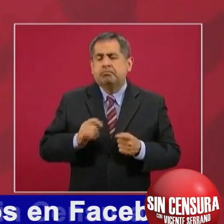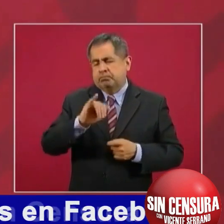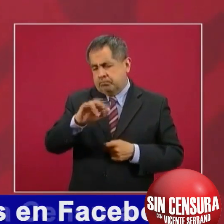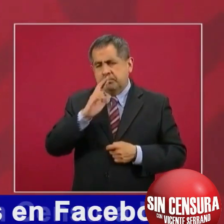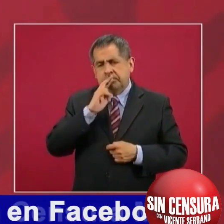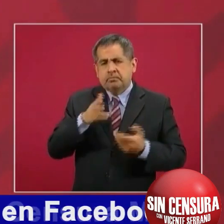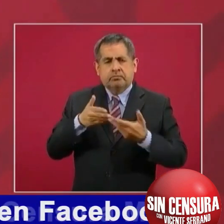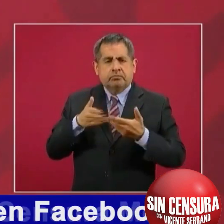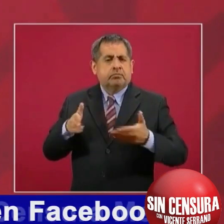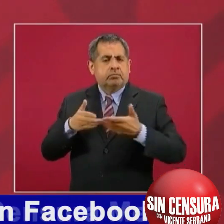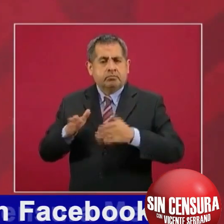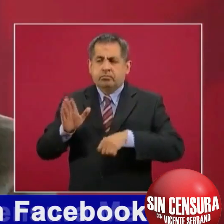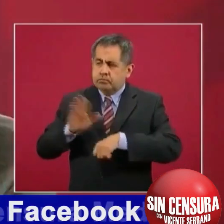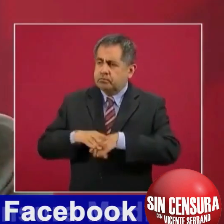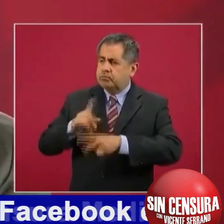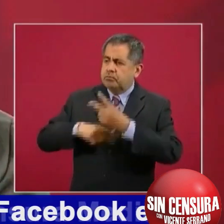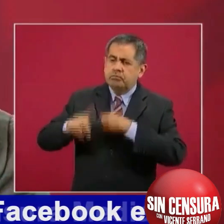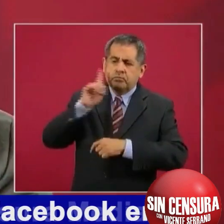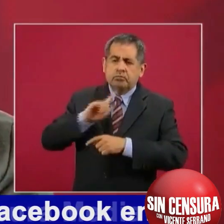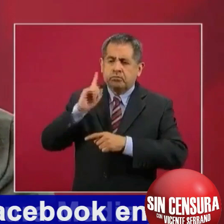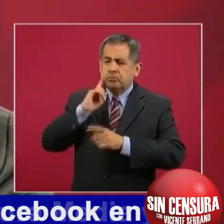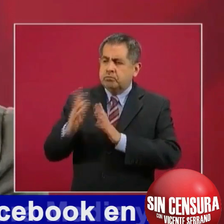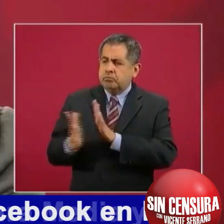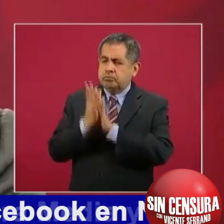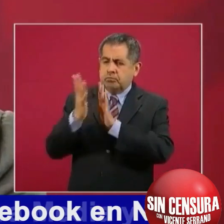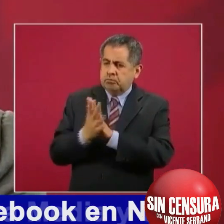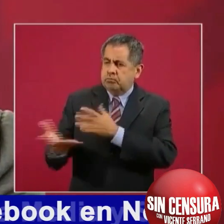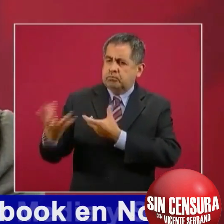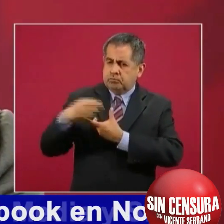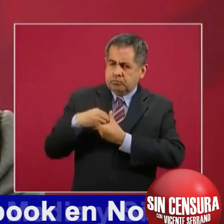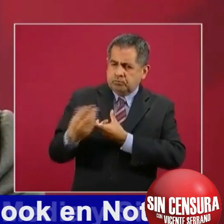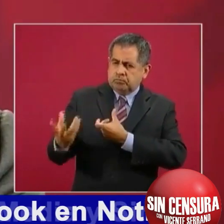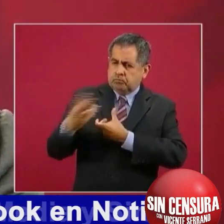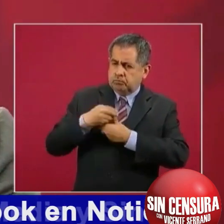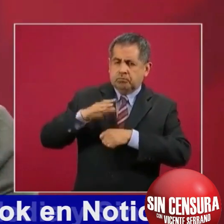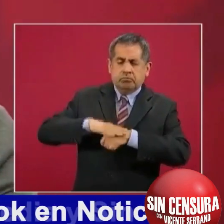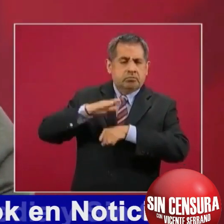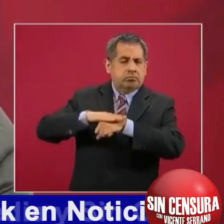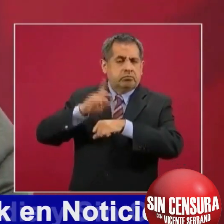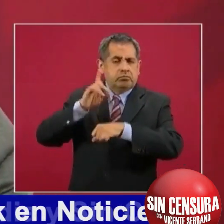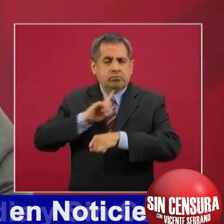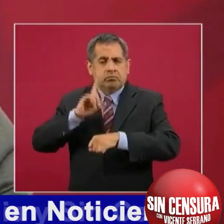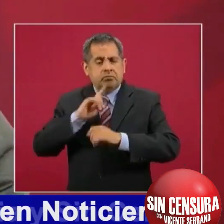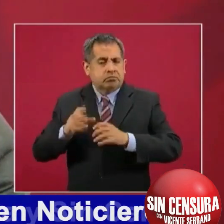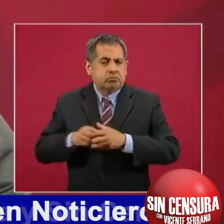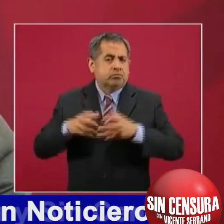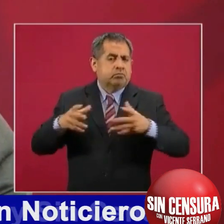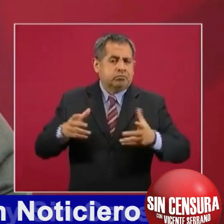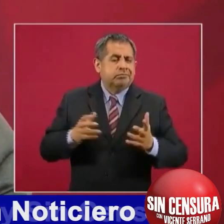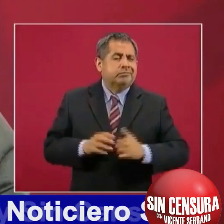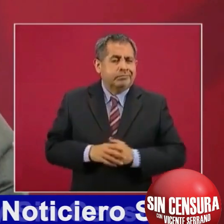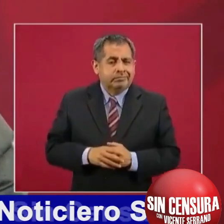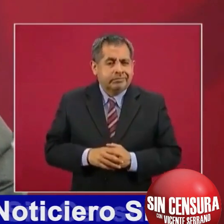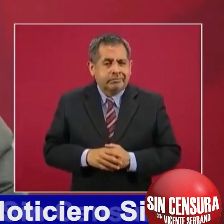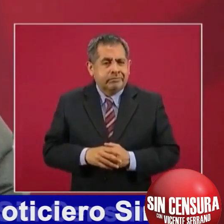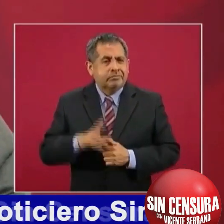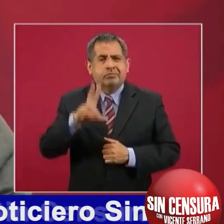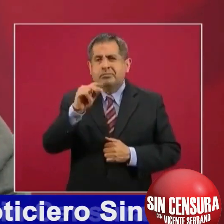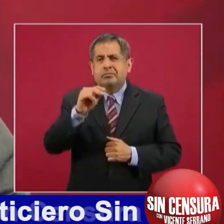abriendo espacios para que cada vez haya más participación de mujeres. Y no solo es por